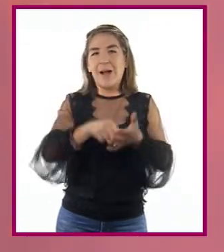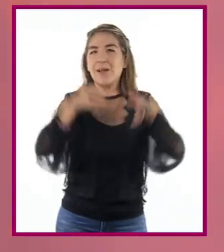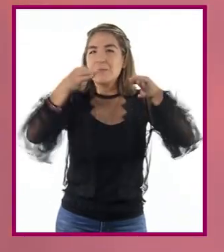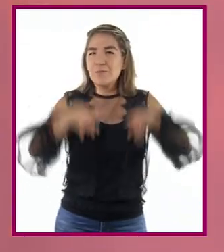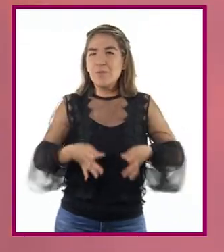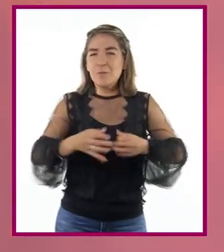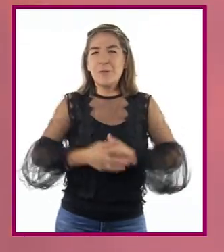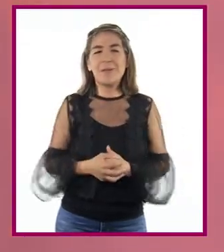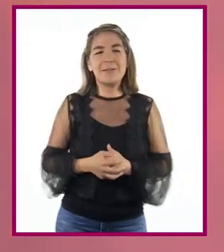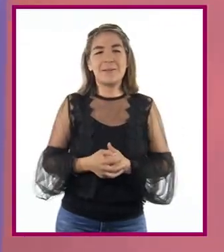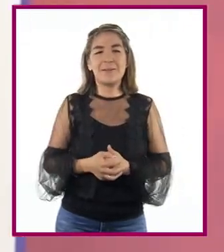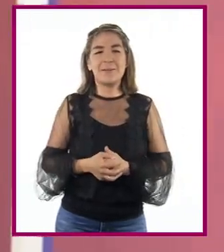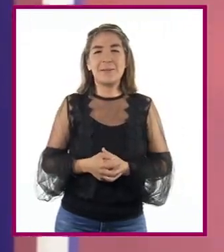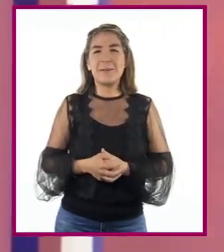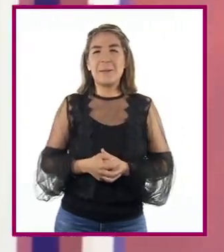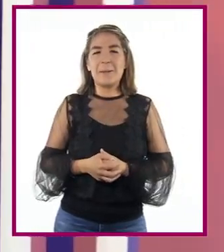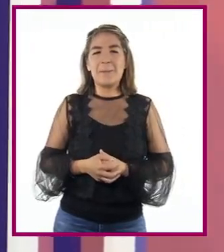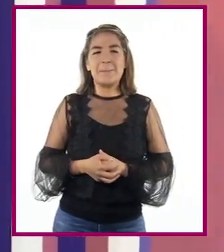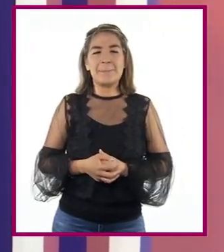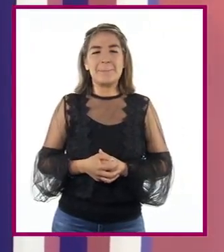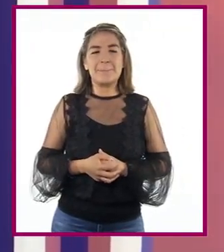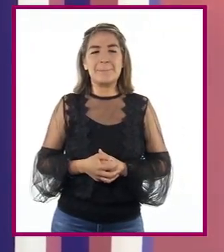formales.